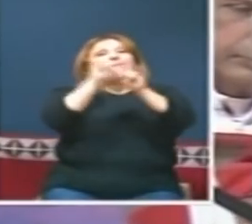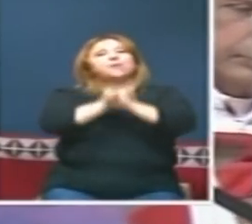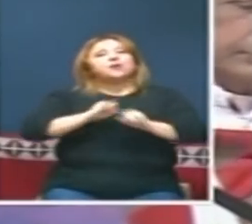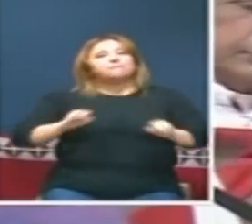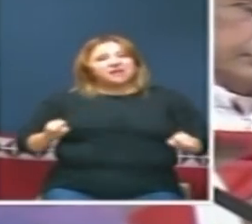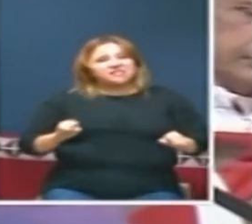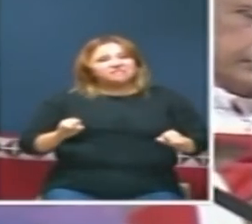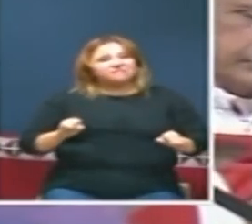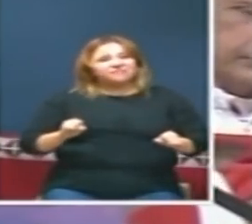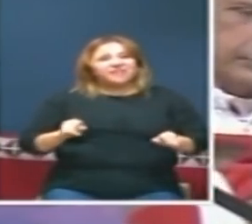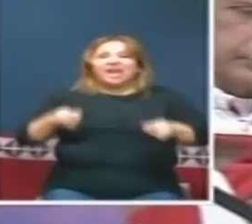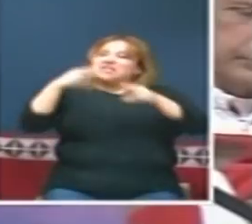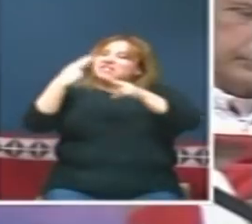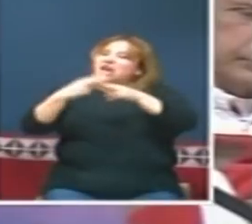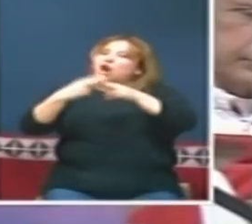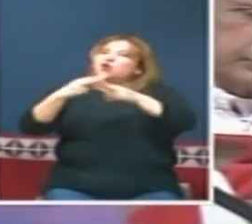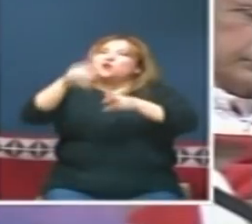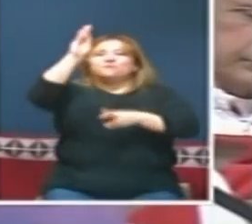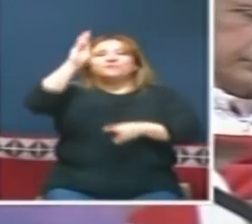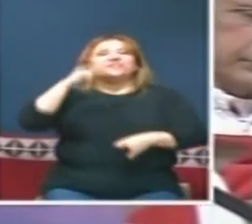serán llamados hijos de Dios.